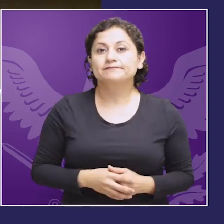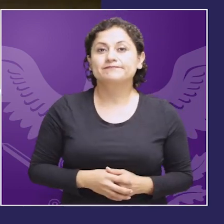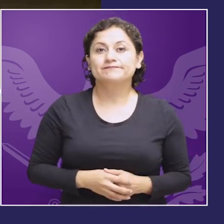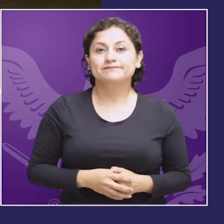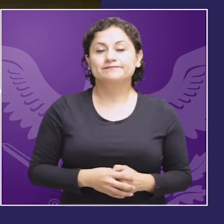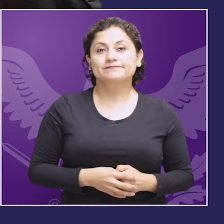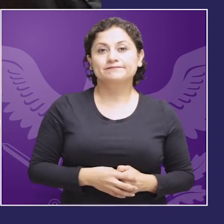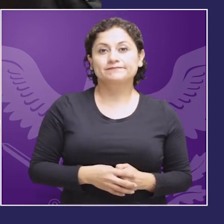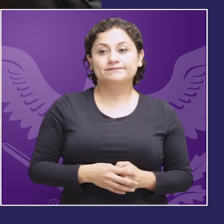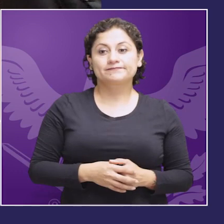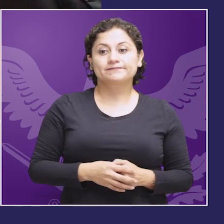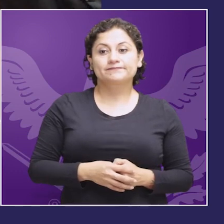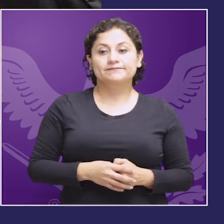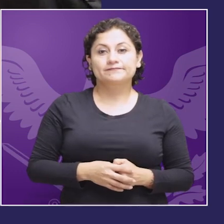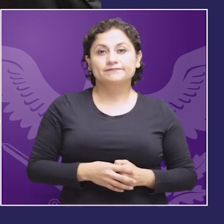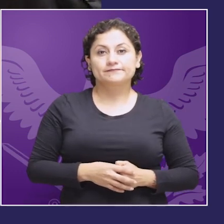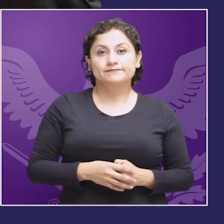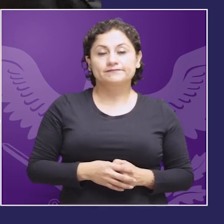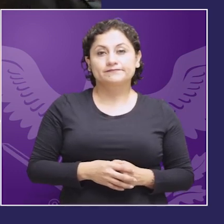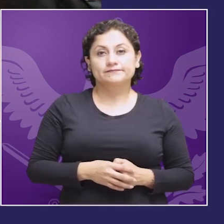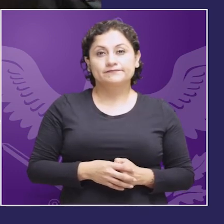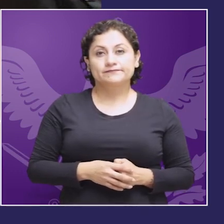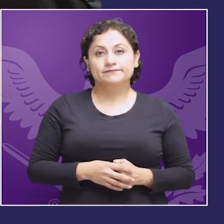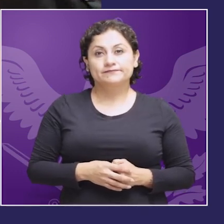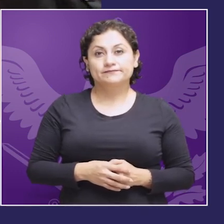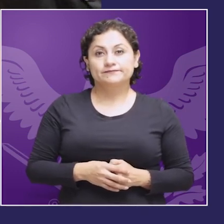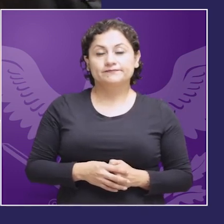Bien. ¿Alguien? Dale, Sofía.